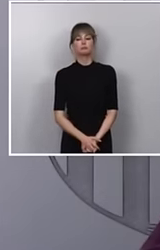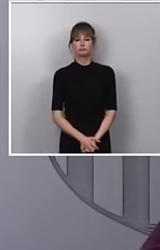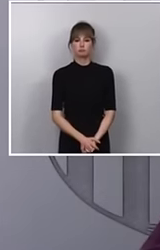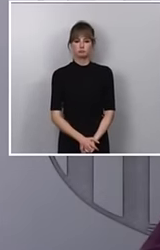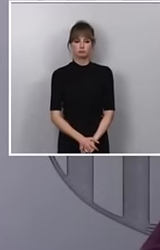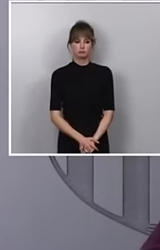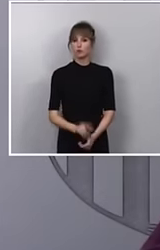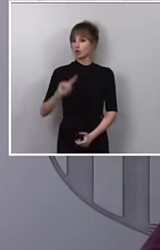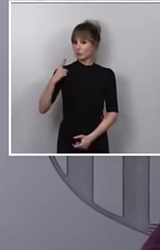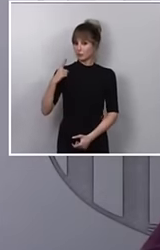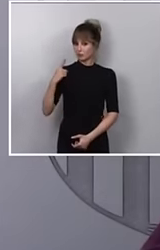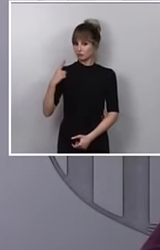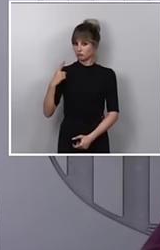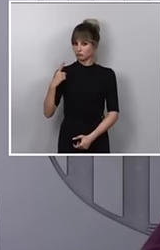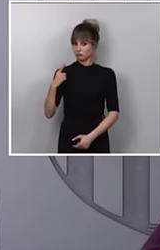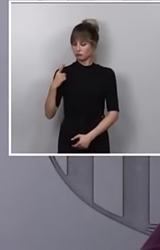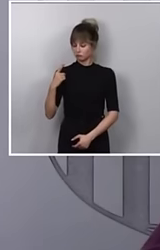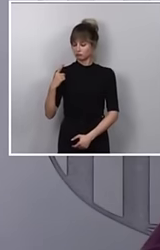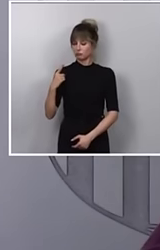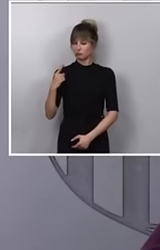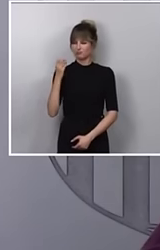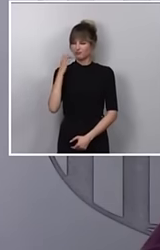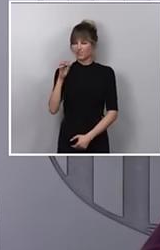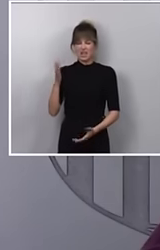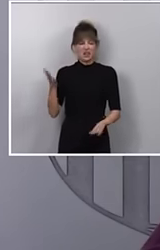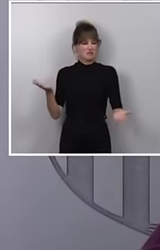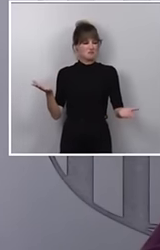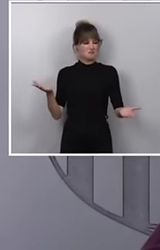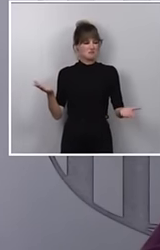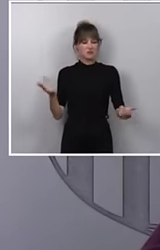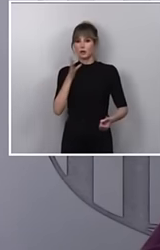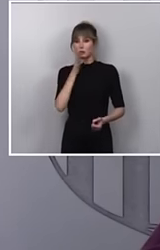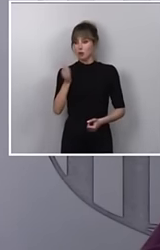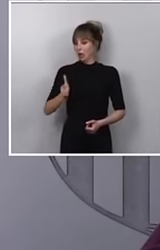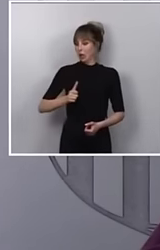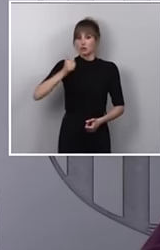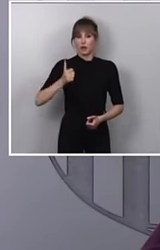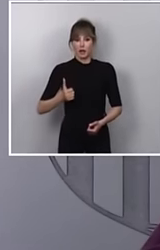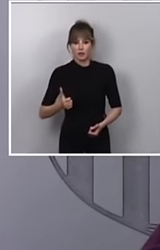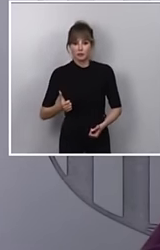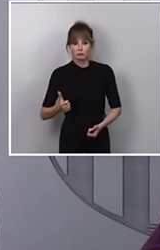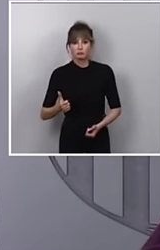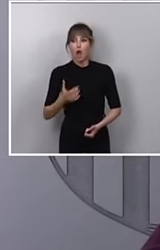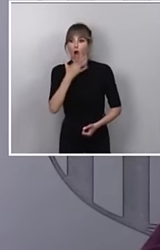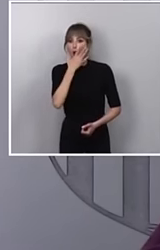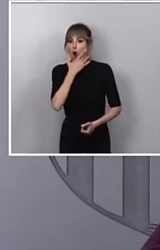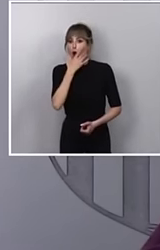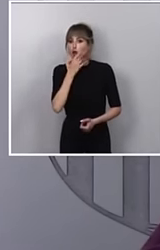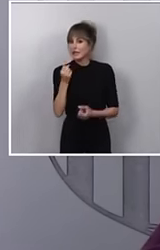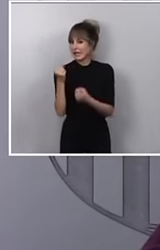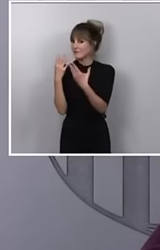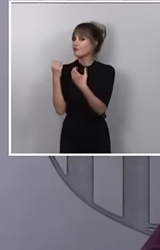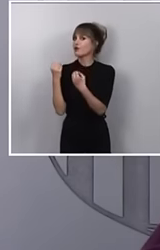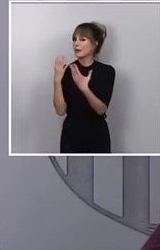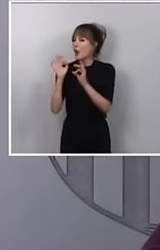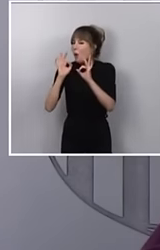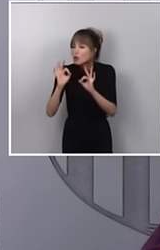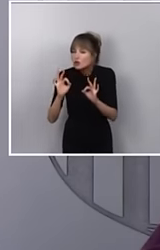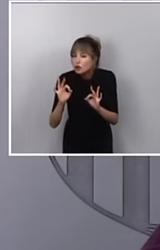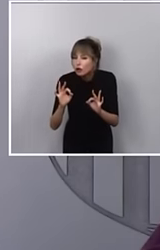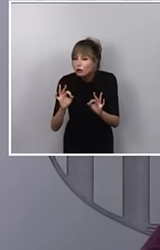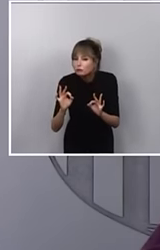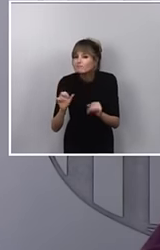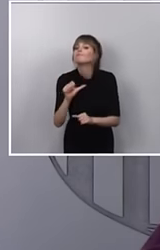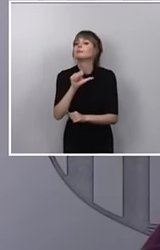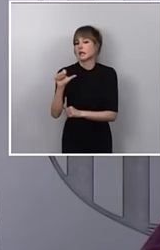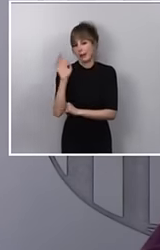En primer lugar, quiero mostrar nuestra extrañeza por el hecho y la casualidad de haber conocido esta información precisamente